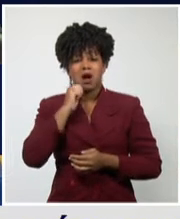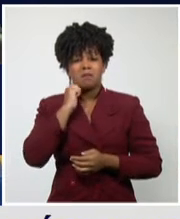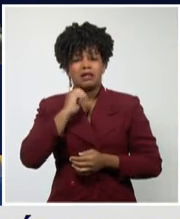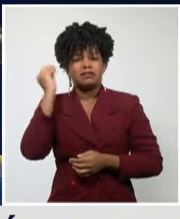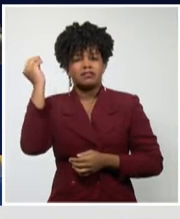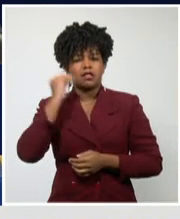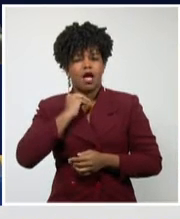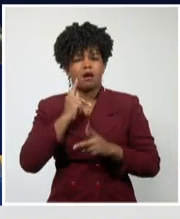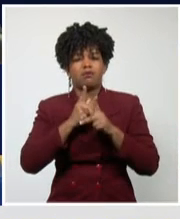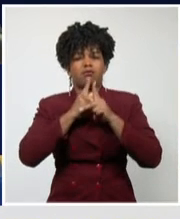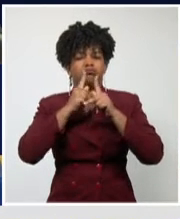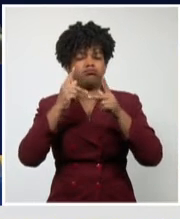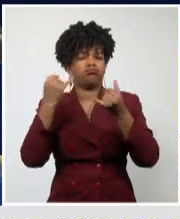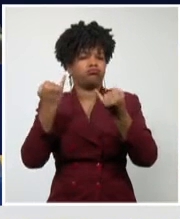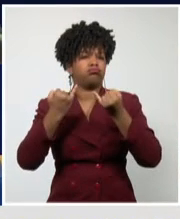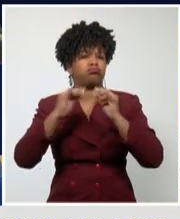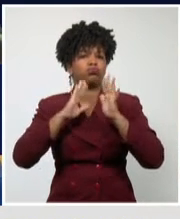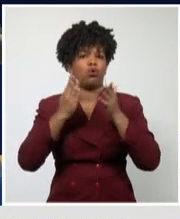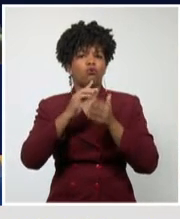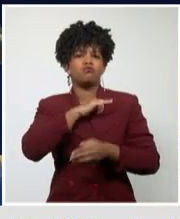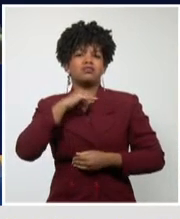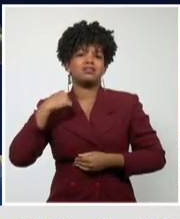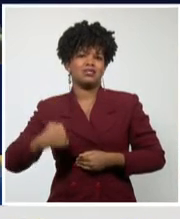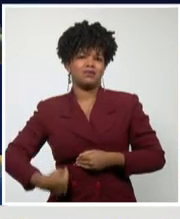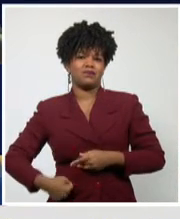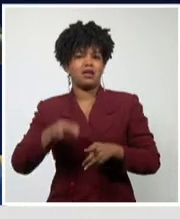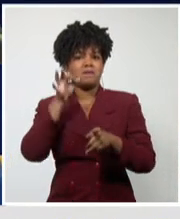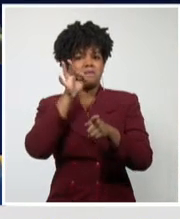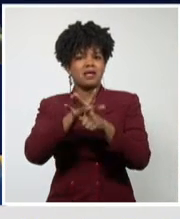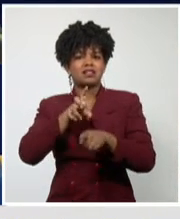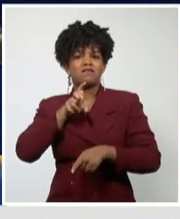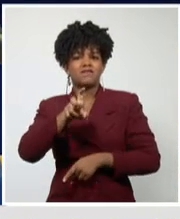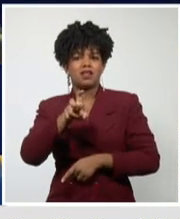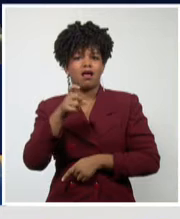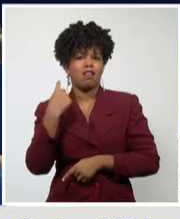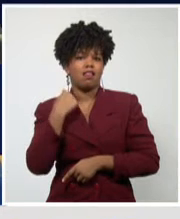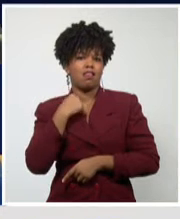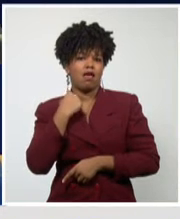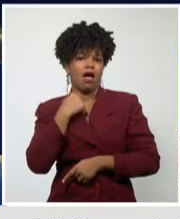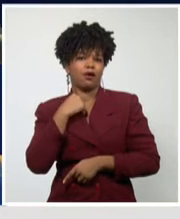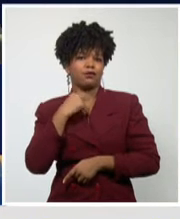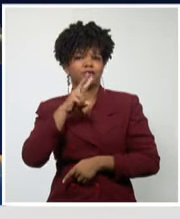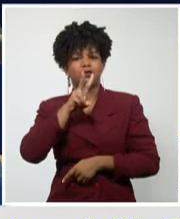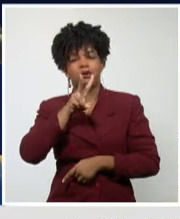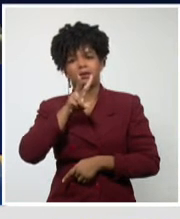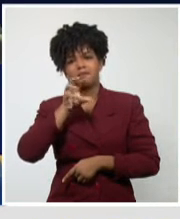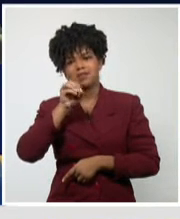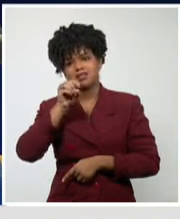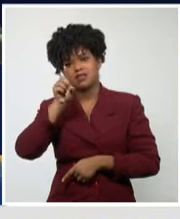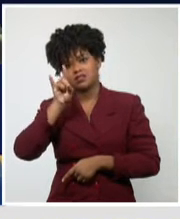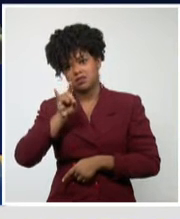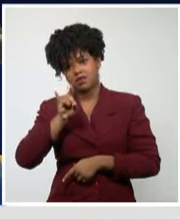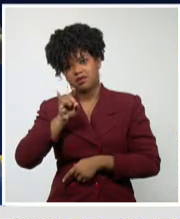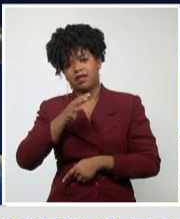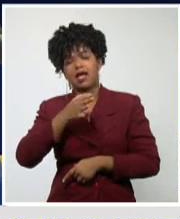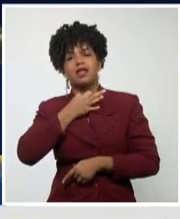los casos a finales del año 2019. Por lo tanto, enero, febrero, marzo, abril, mayo, son 4